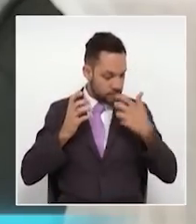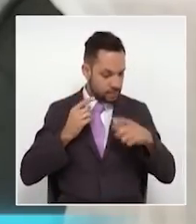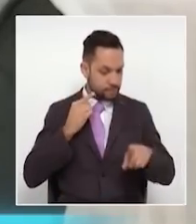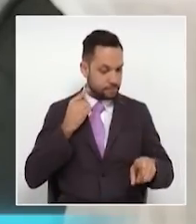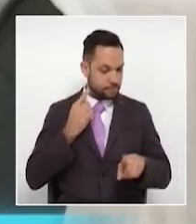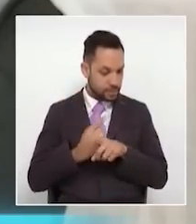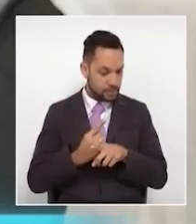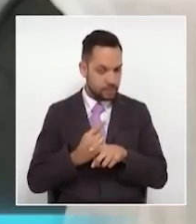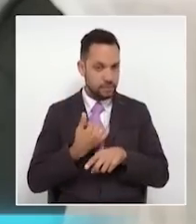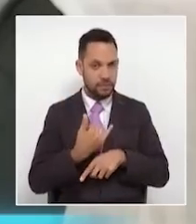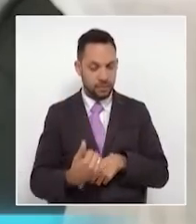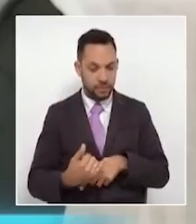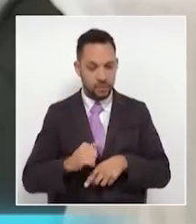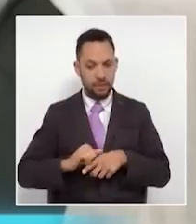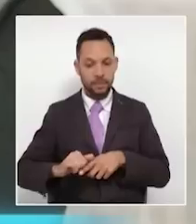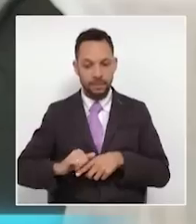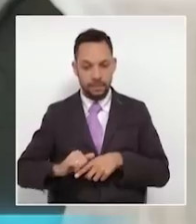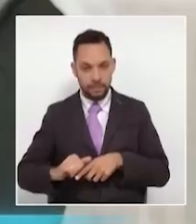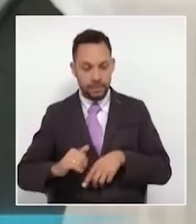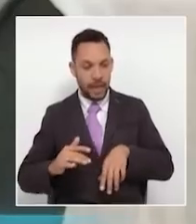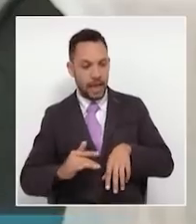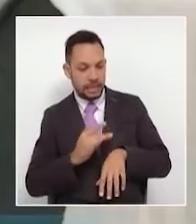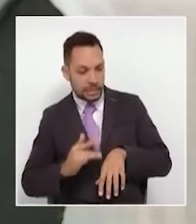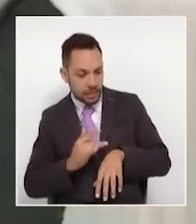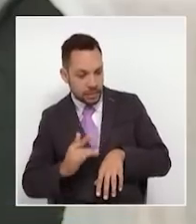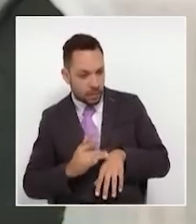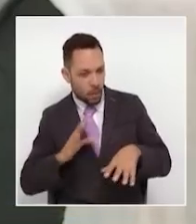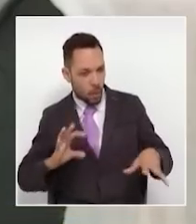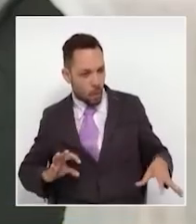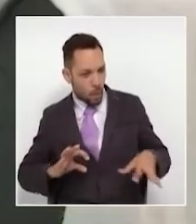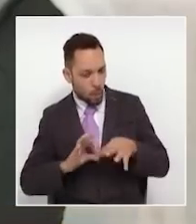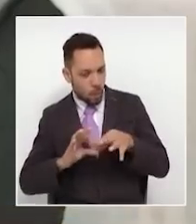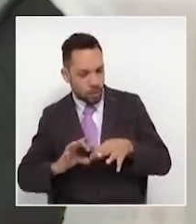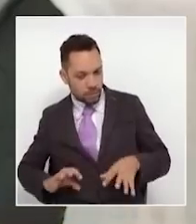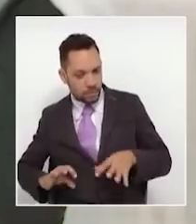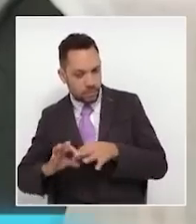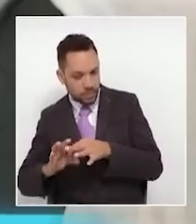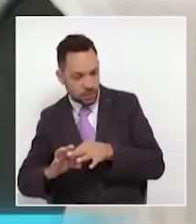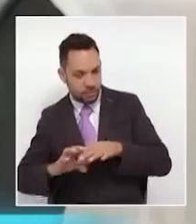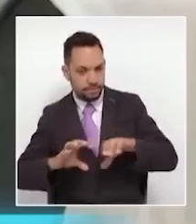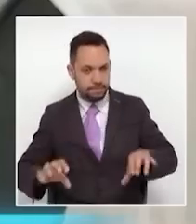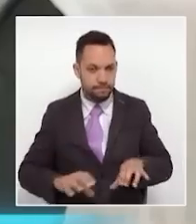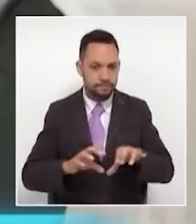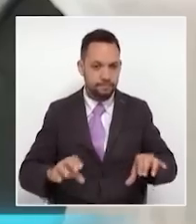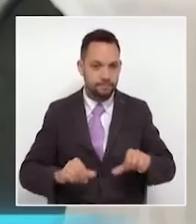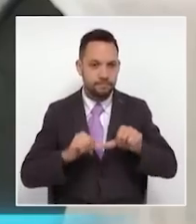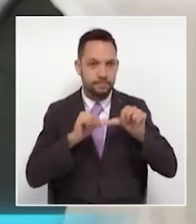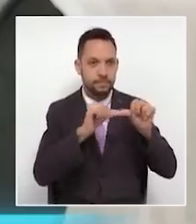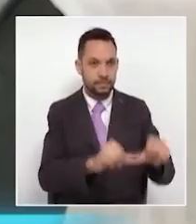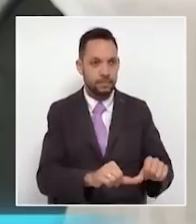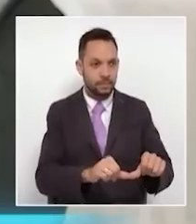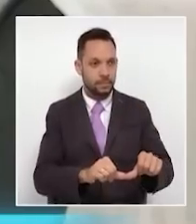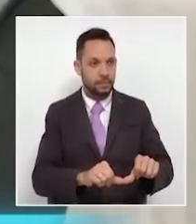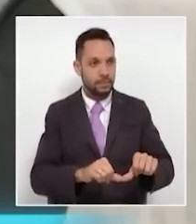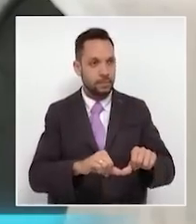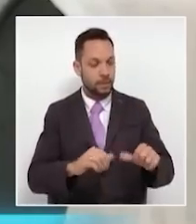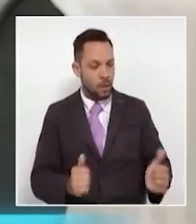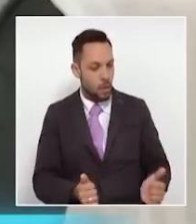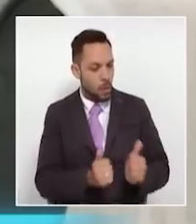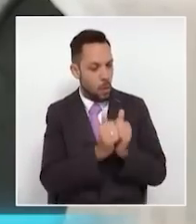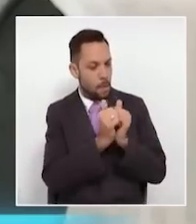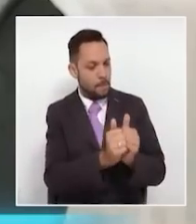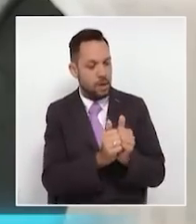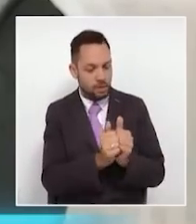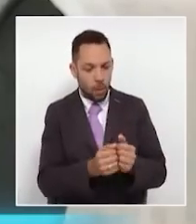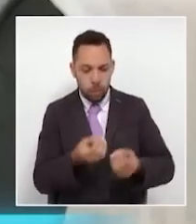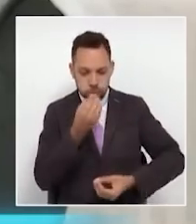determinado a hacer estos estímulos que van a que reconectar esas funciones cerebrales acompañadas de una adecuada nutrición